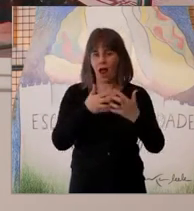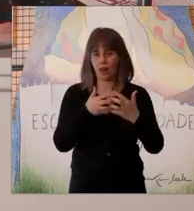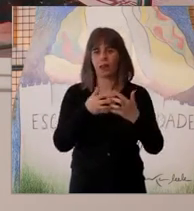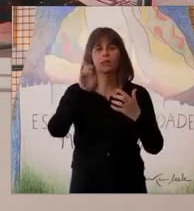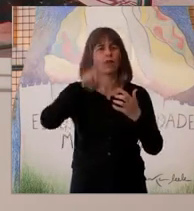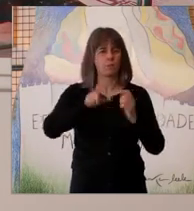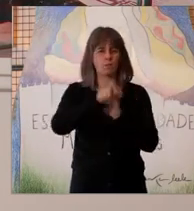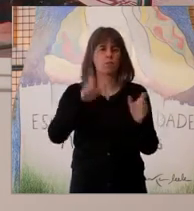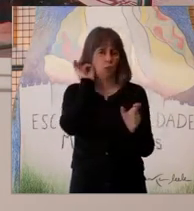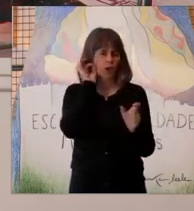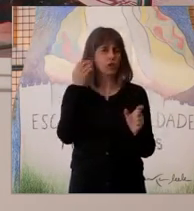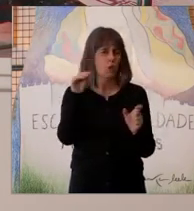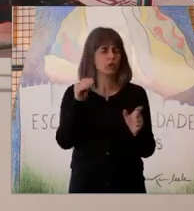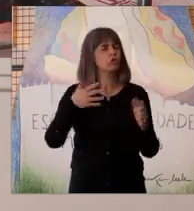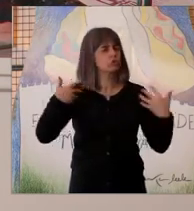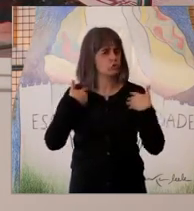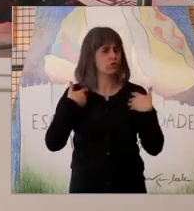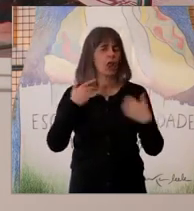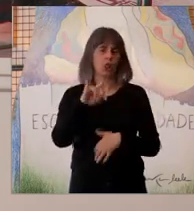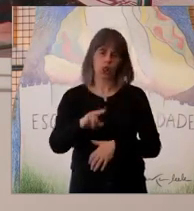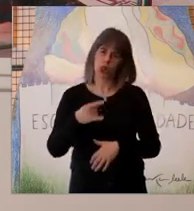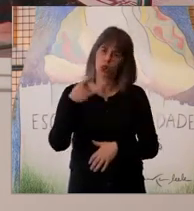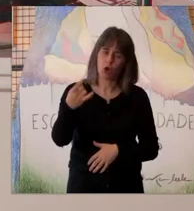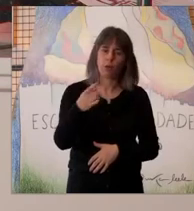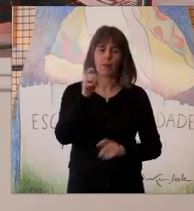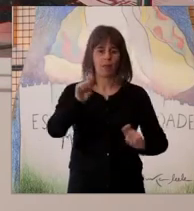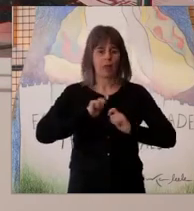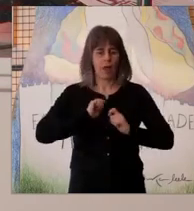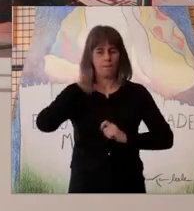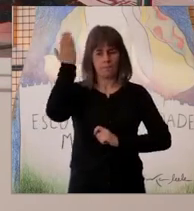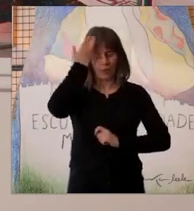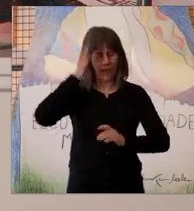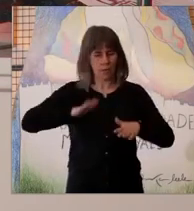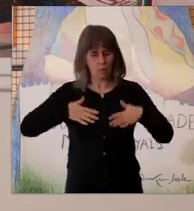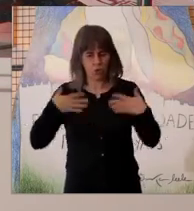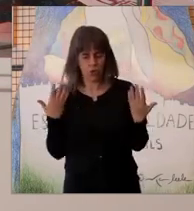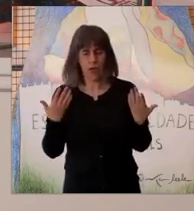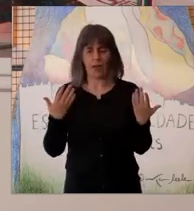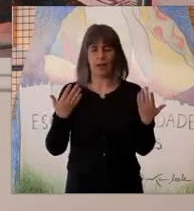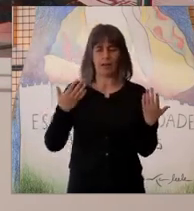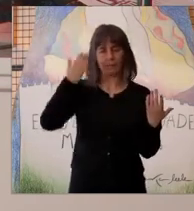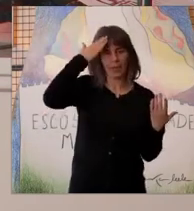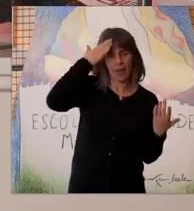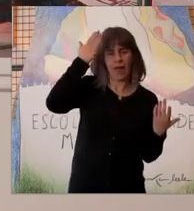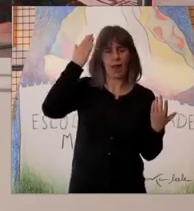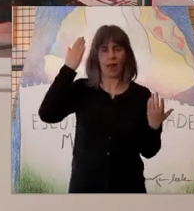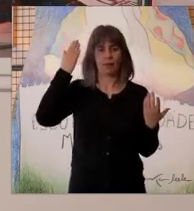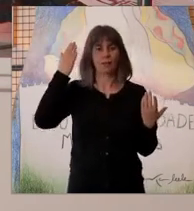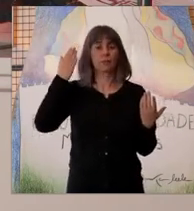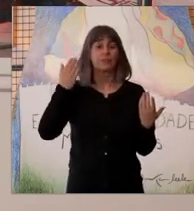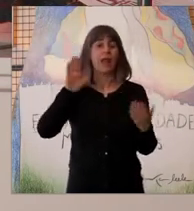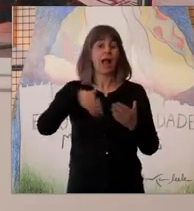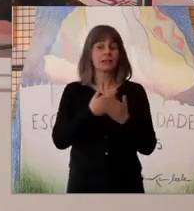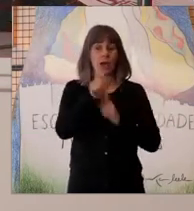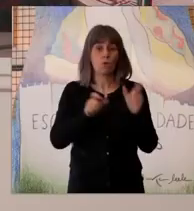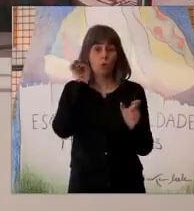provoca un emocional y una carga mental tremenda tan tremenda que hay mujeres periodistas en